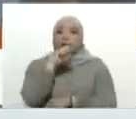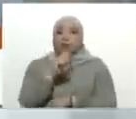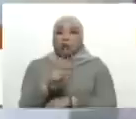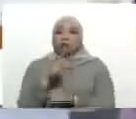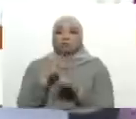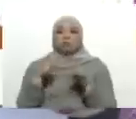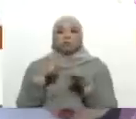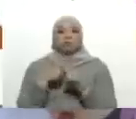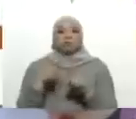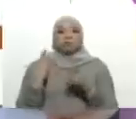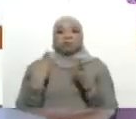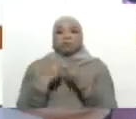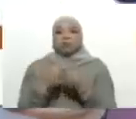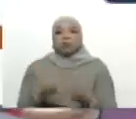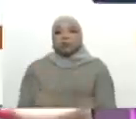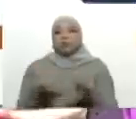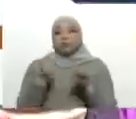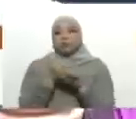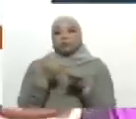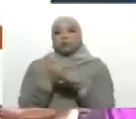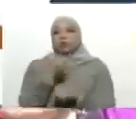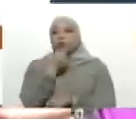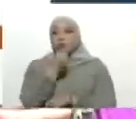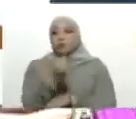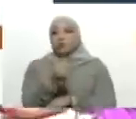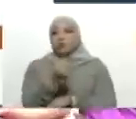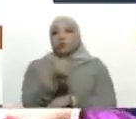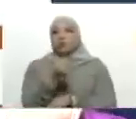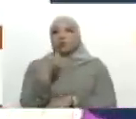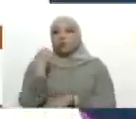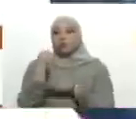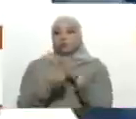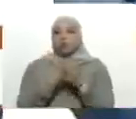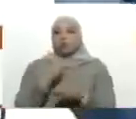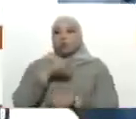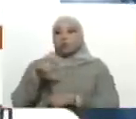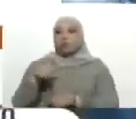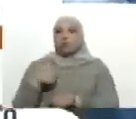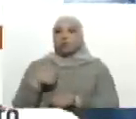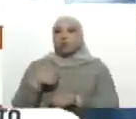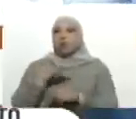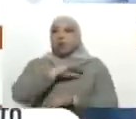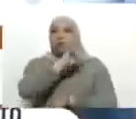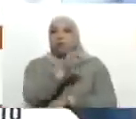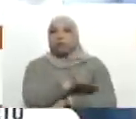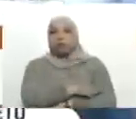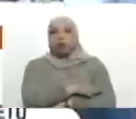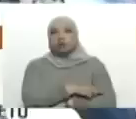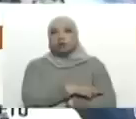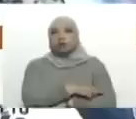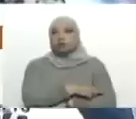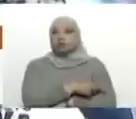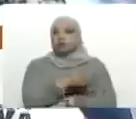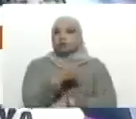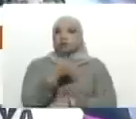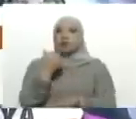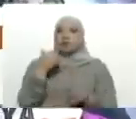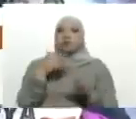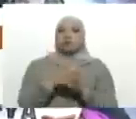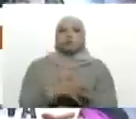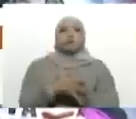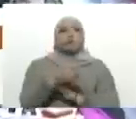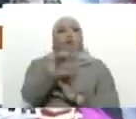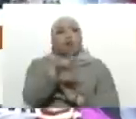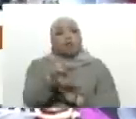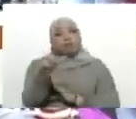individualismo quien pueda porque Sencillamente en la narrativa que les conviene a los más fuertes al Gran capital y sobre todo